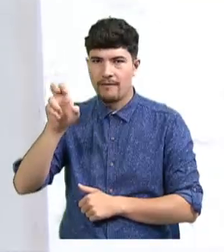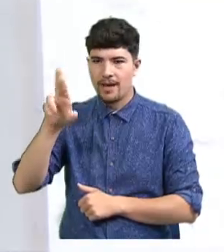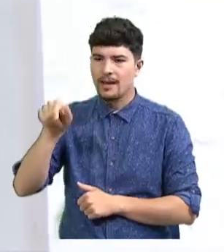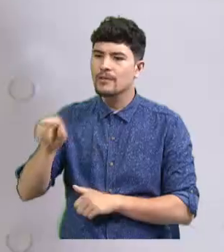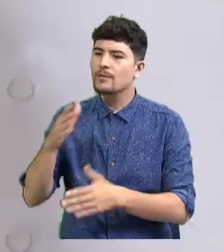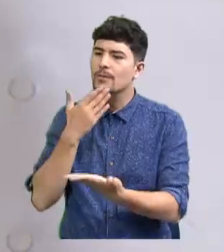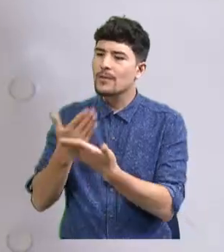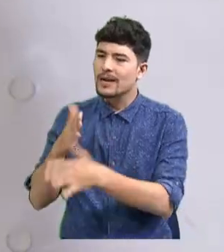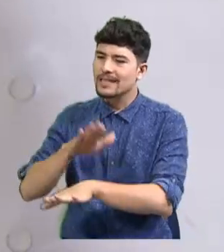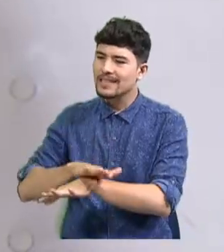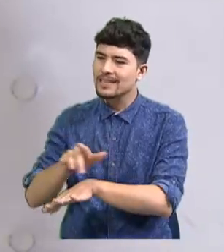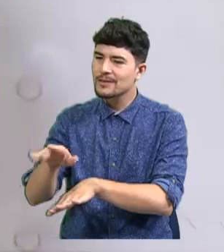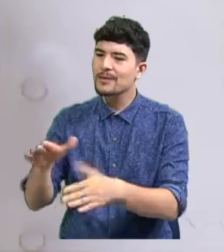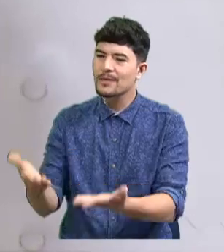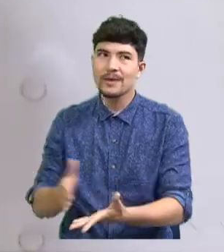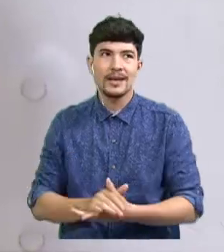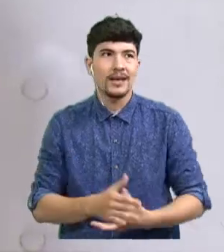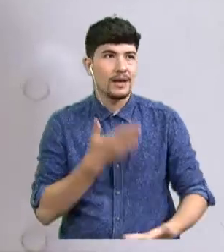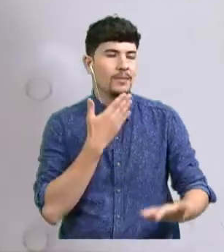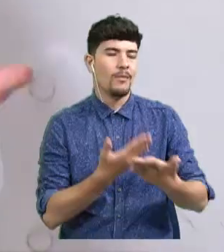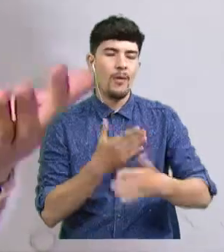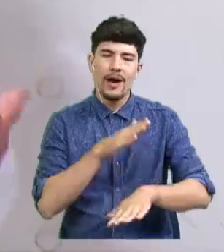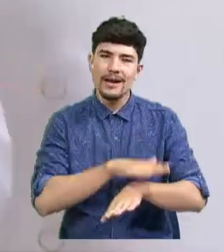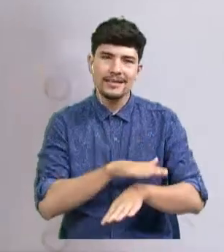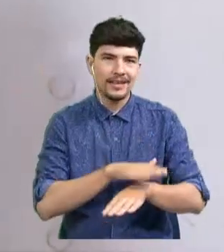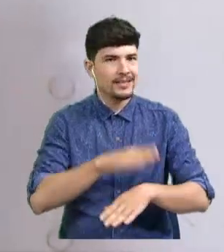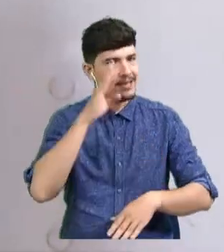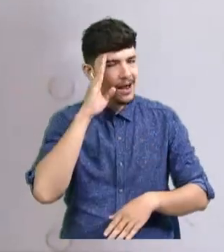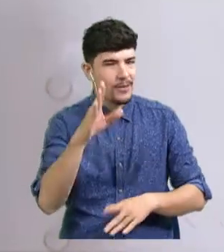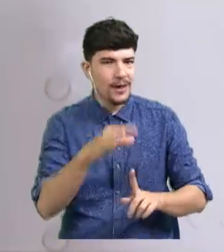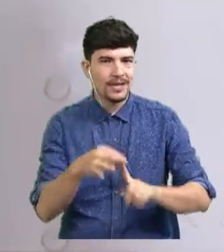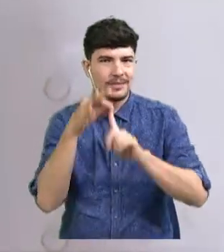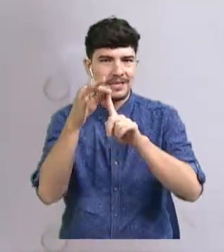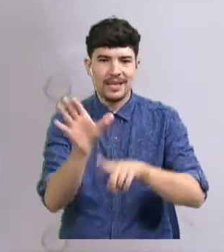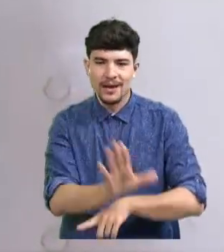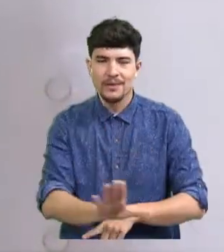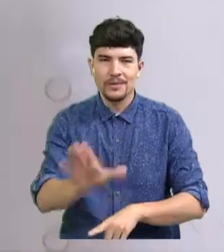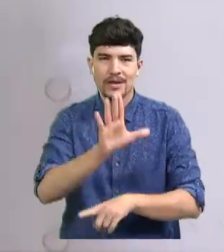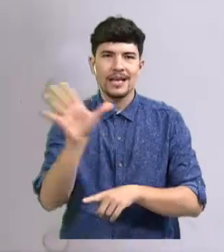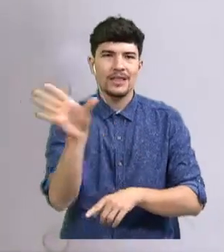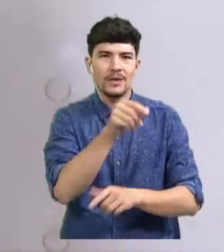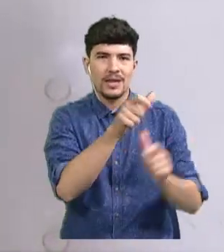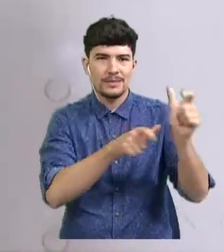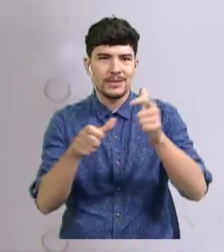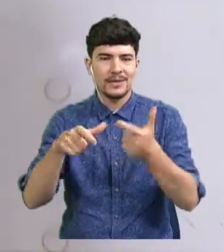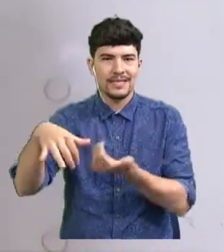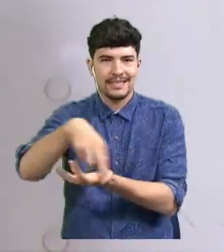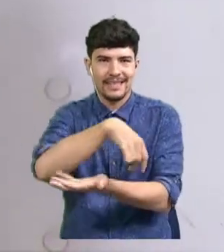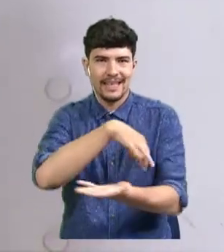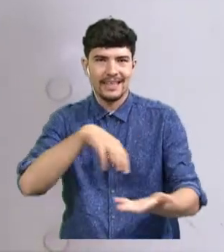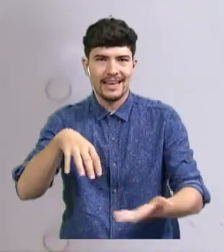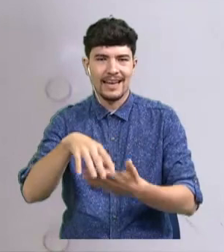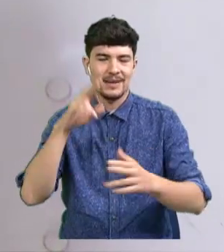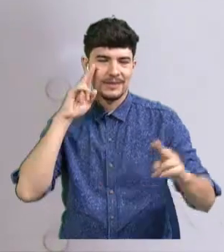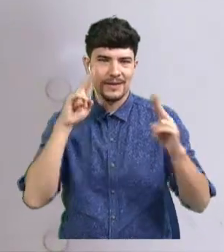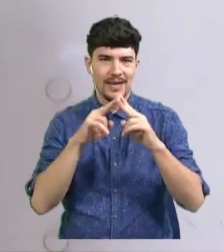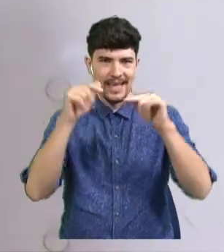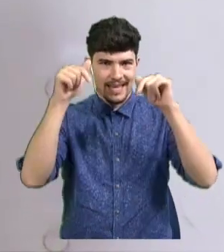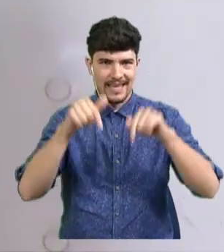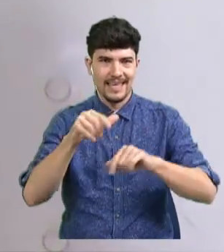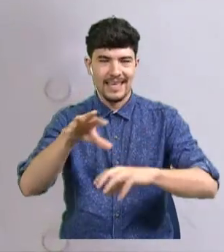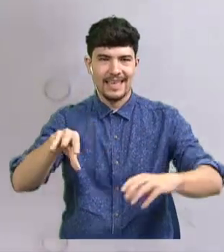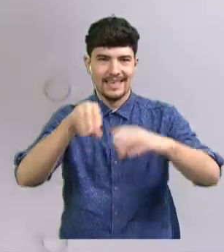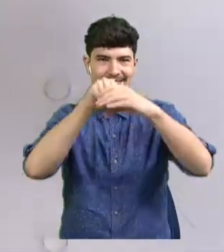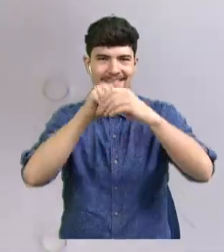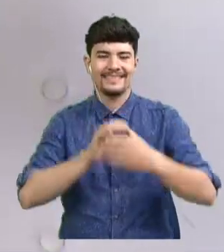gobernador. Buenas tardes. Un saludo especial para ustedes, para todos los santandereanos que nos siguen a través del